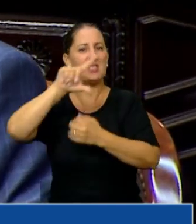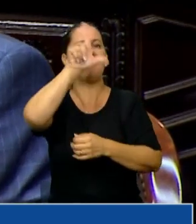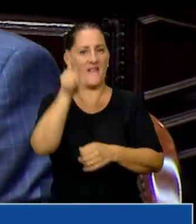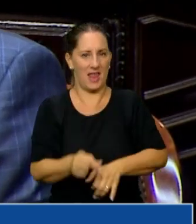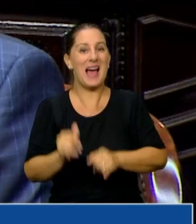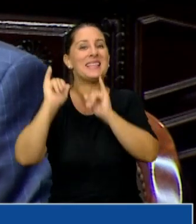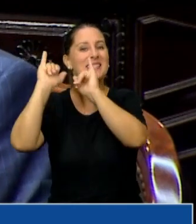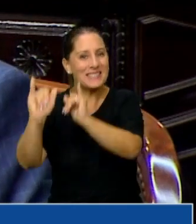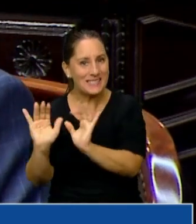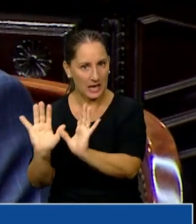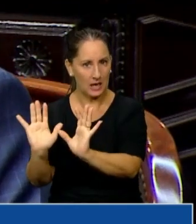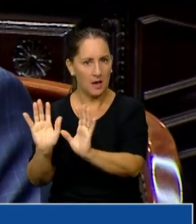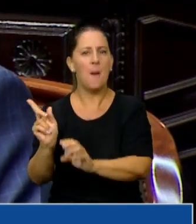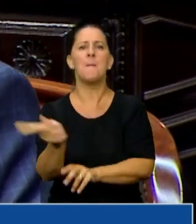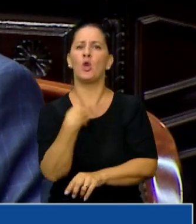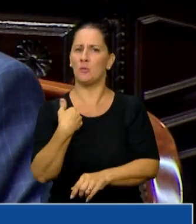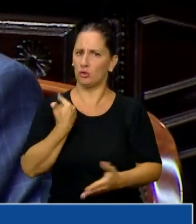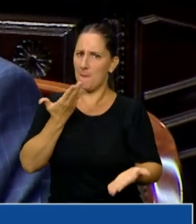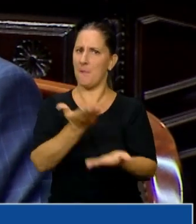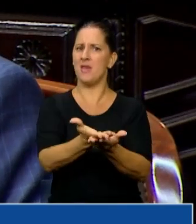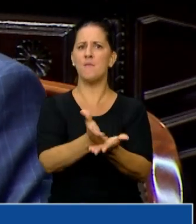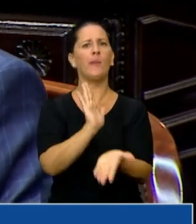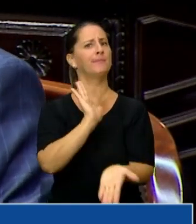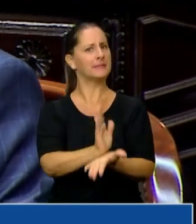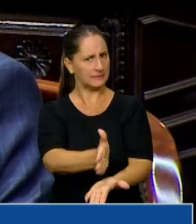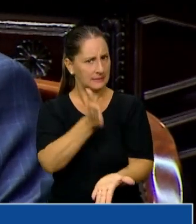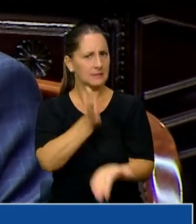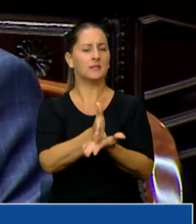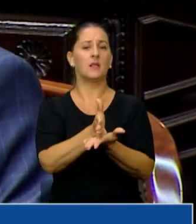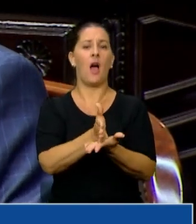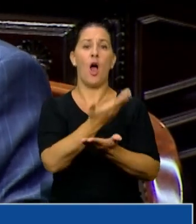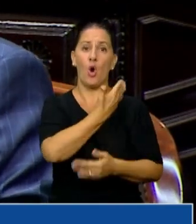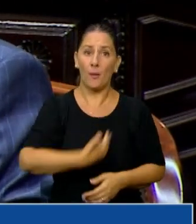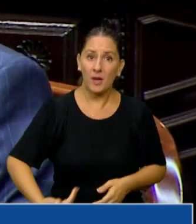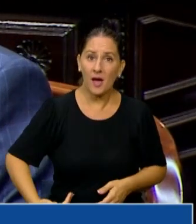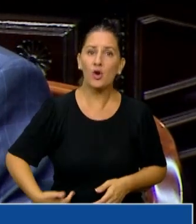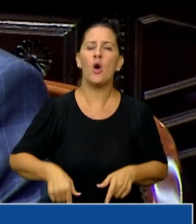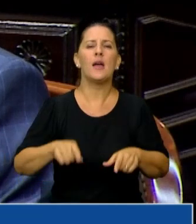federal, pero también le exigimos al gobierno nacional